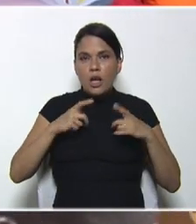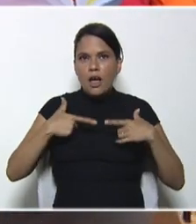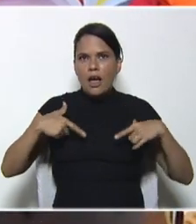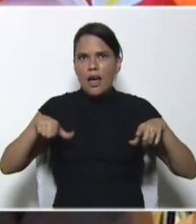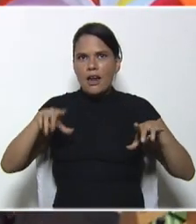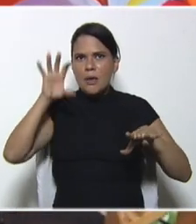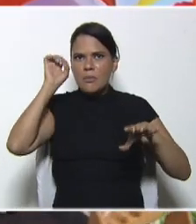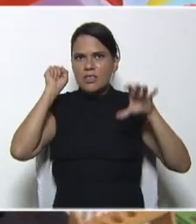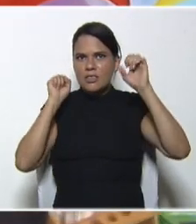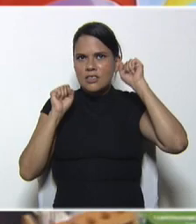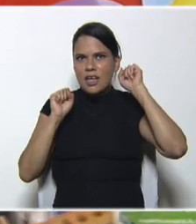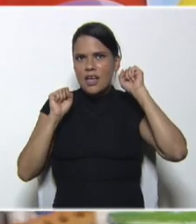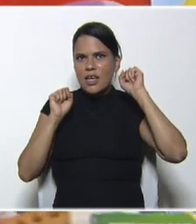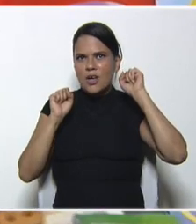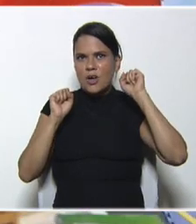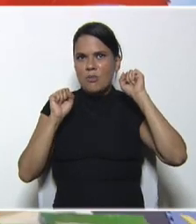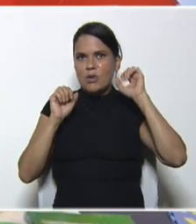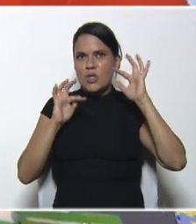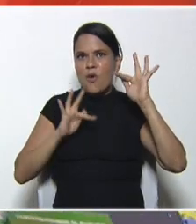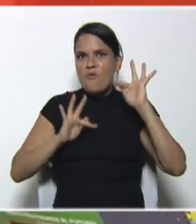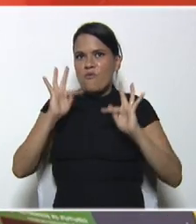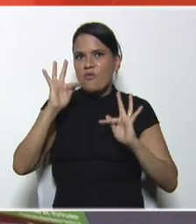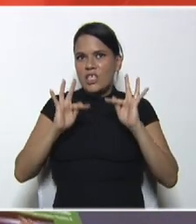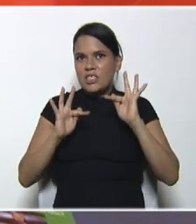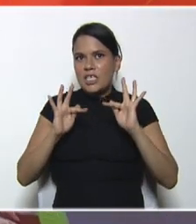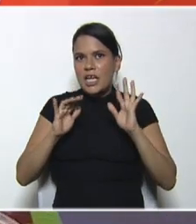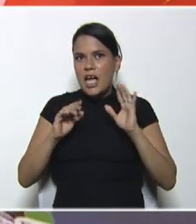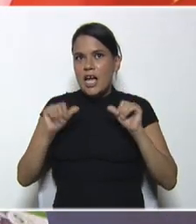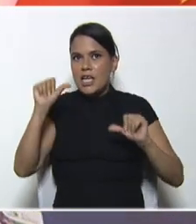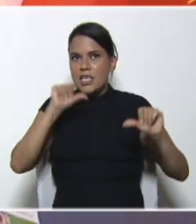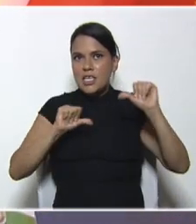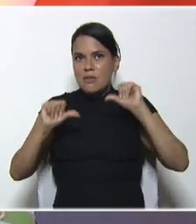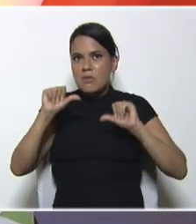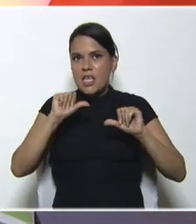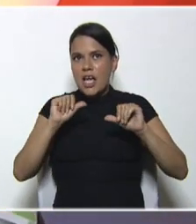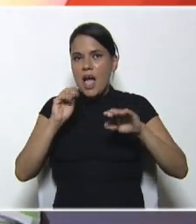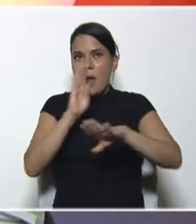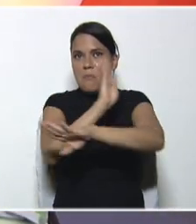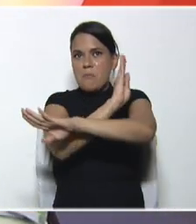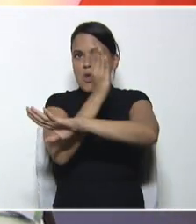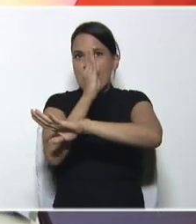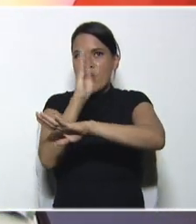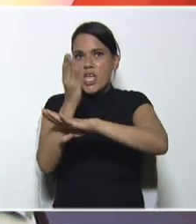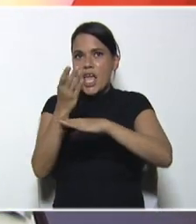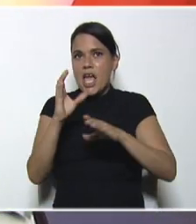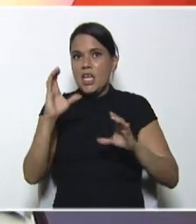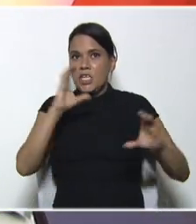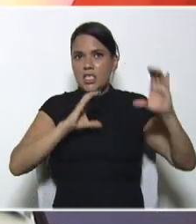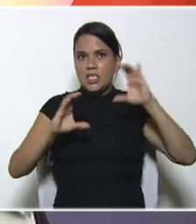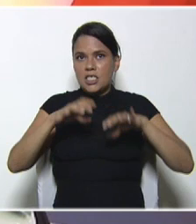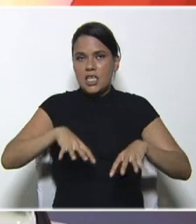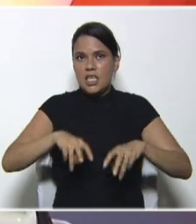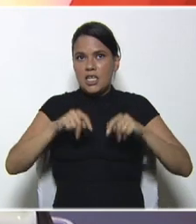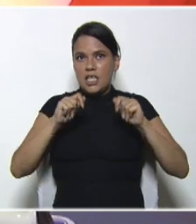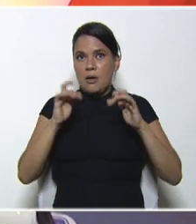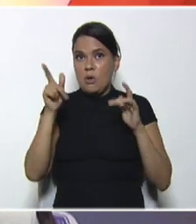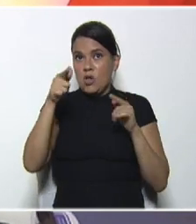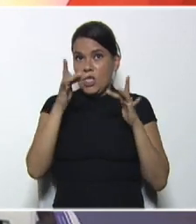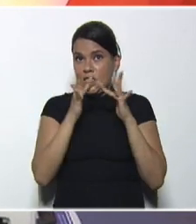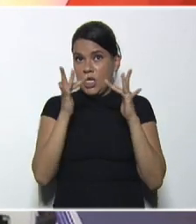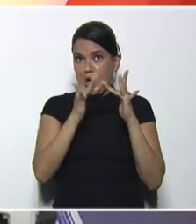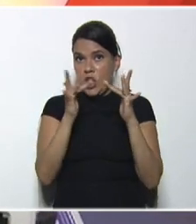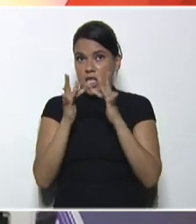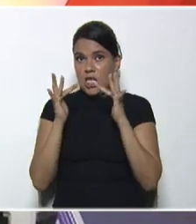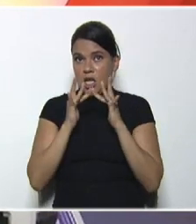aprendizaje como lo son física, química, biología y ciencias de la tierra para que ustedes se conecten con lo mejor de